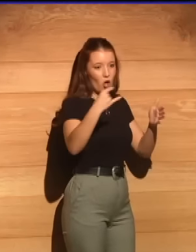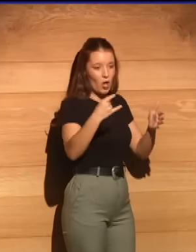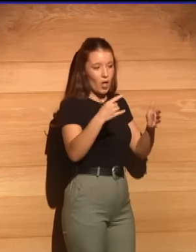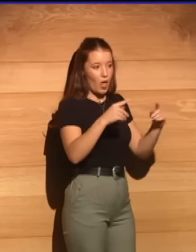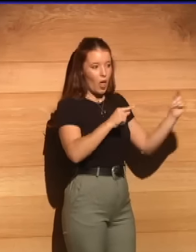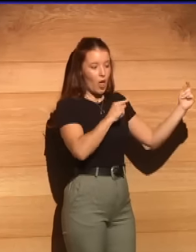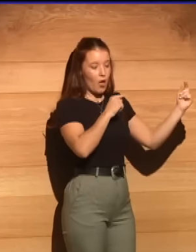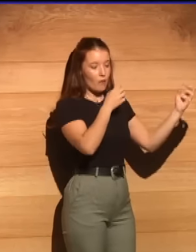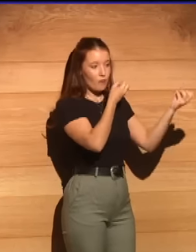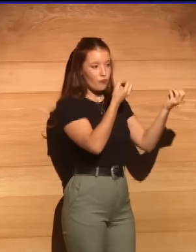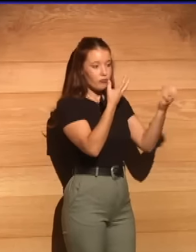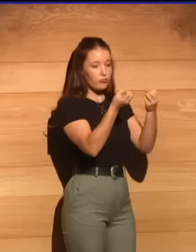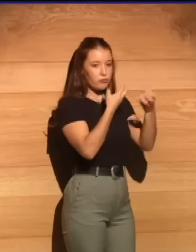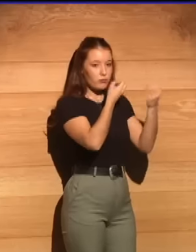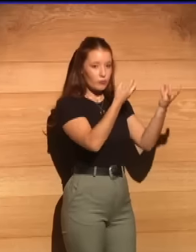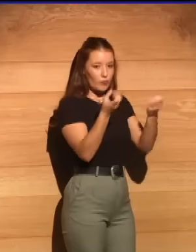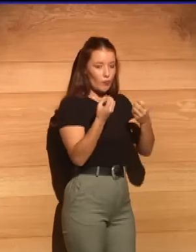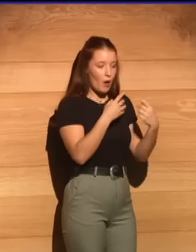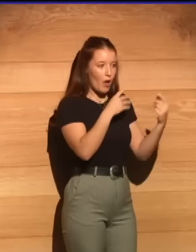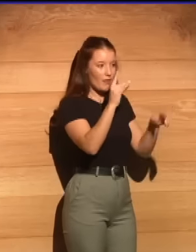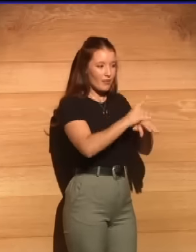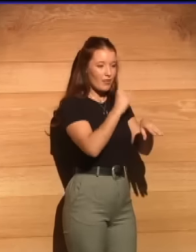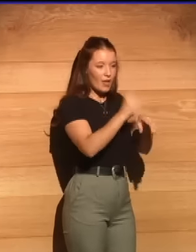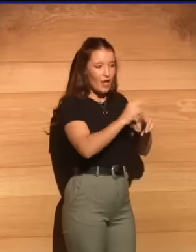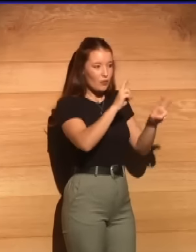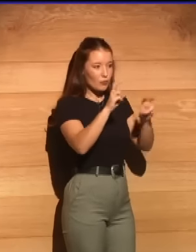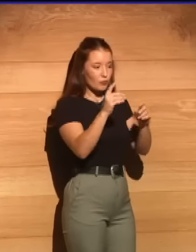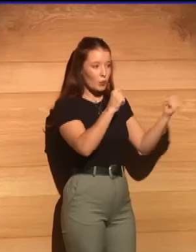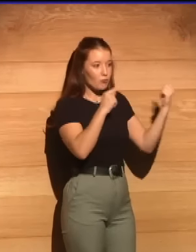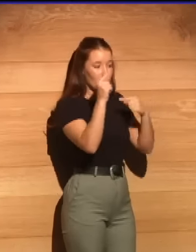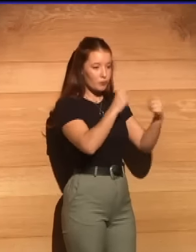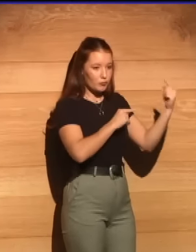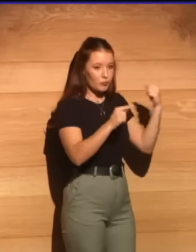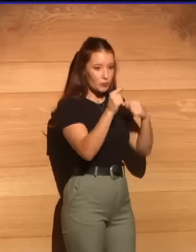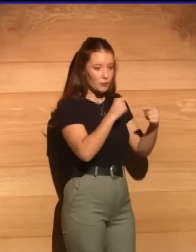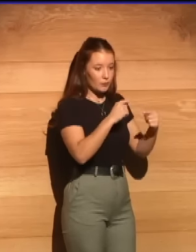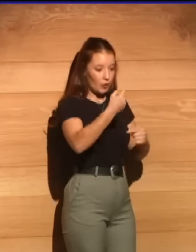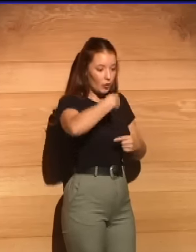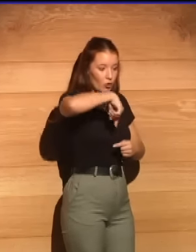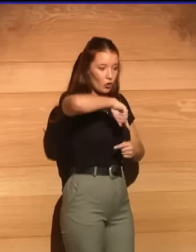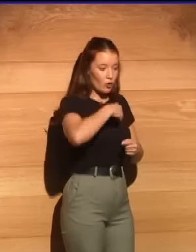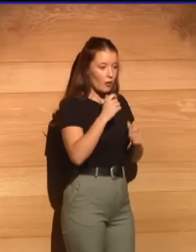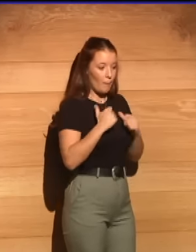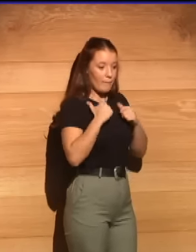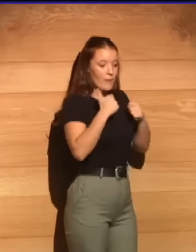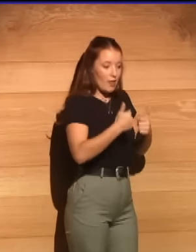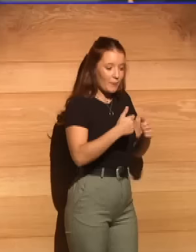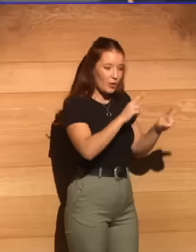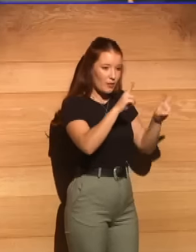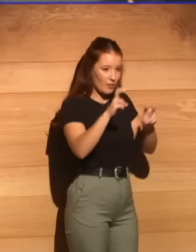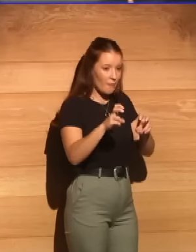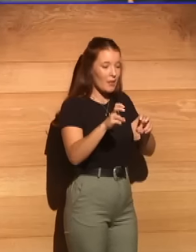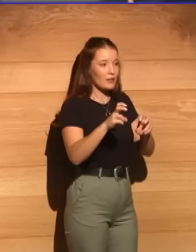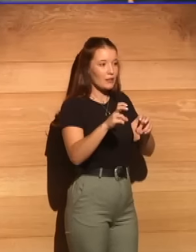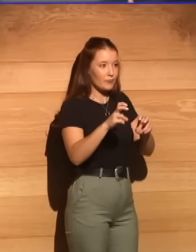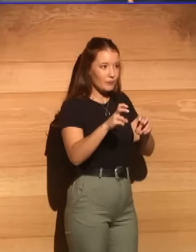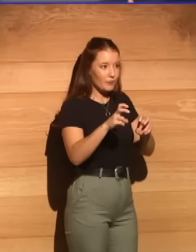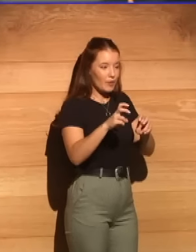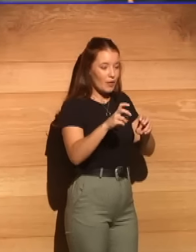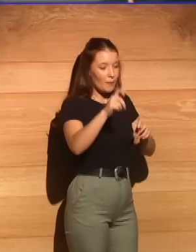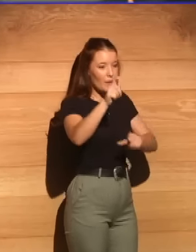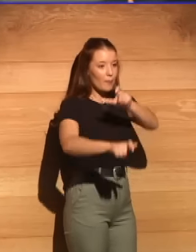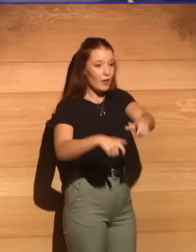de soluciones tecnológicas, muchísimo de datos, para bien o para mal, pero estamos empezando a poner estos temas acerca de la opinión pública